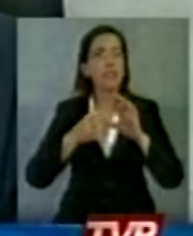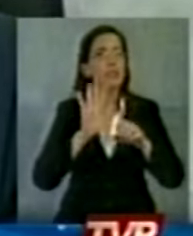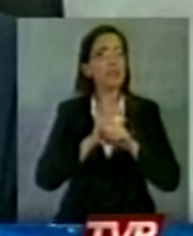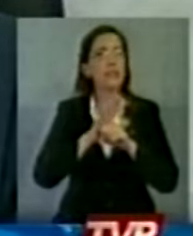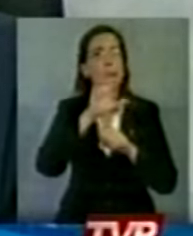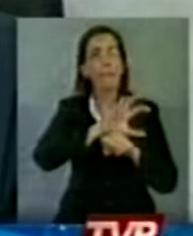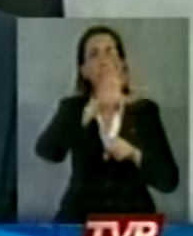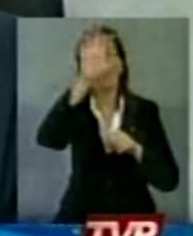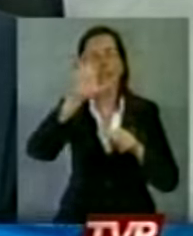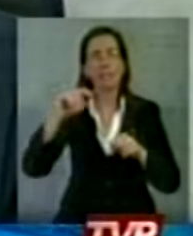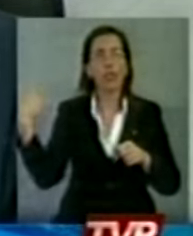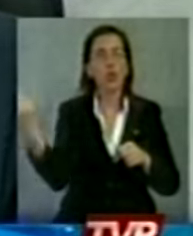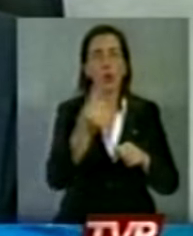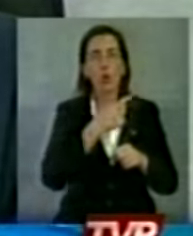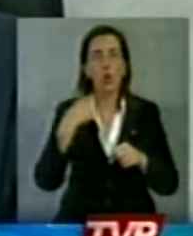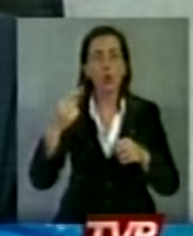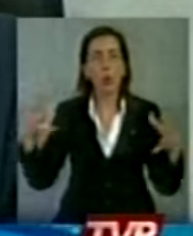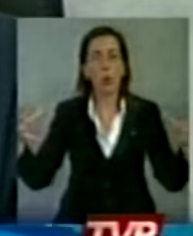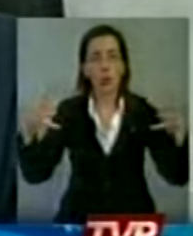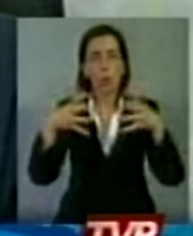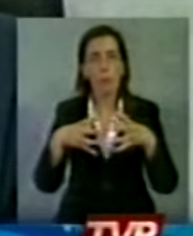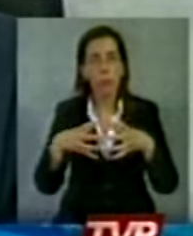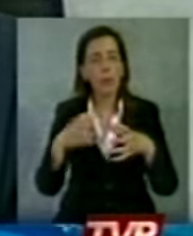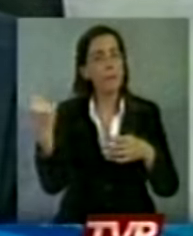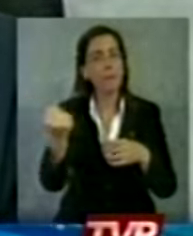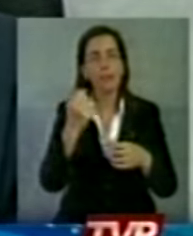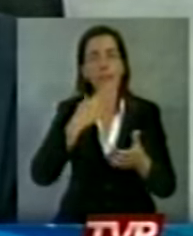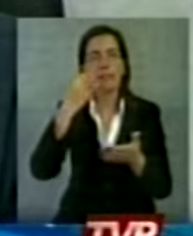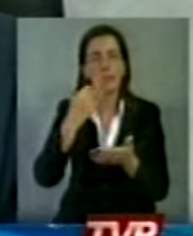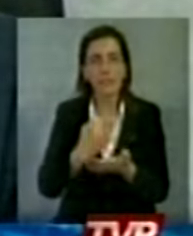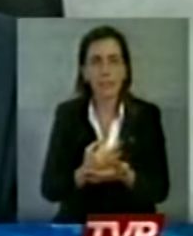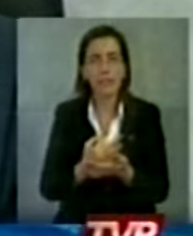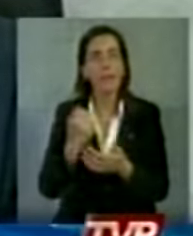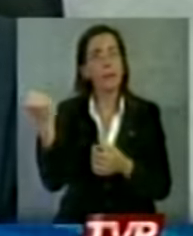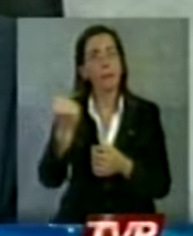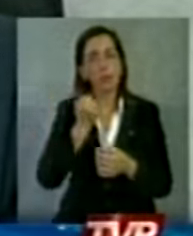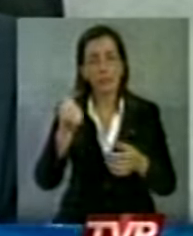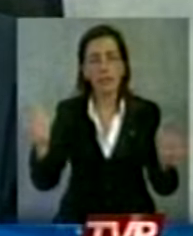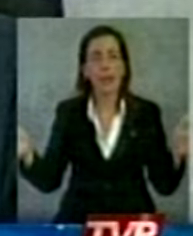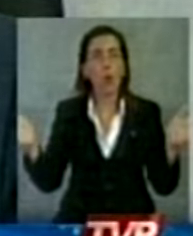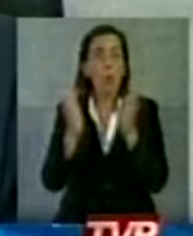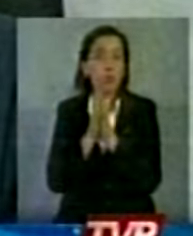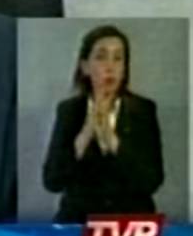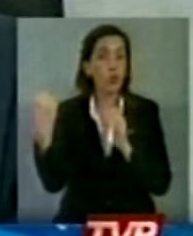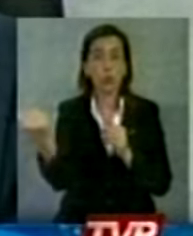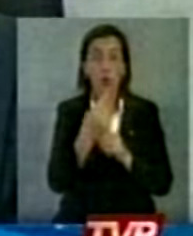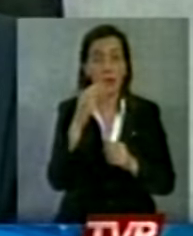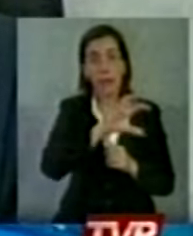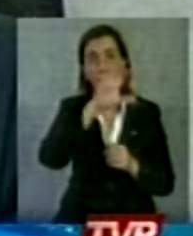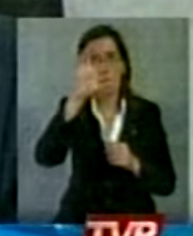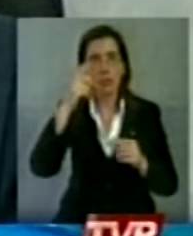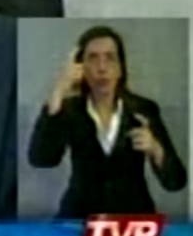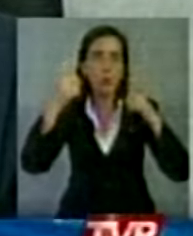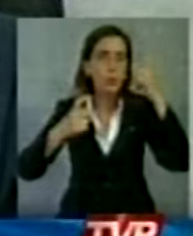debió decidirse en medio de importantes desigualdades y discrepancias. Nuestro afán de conformar una